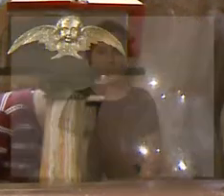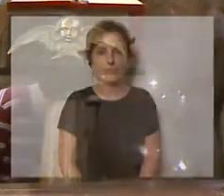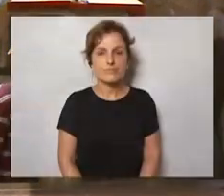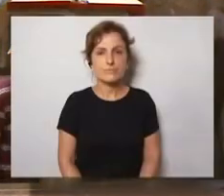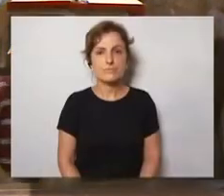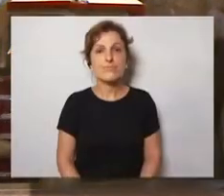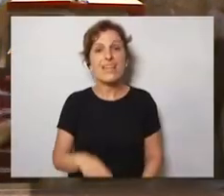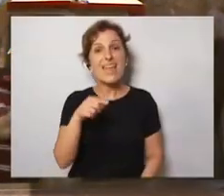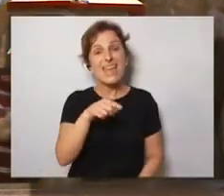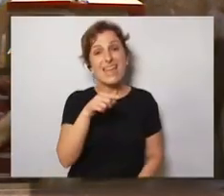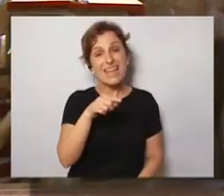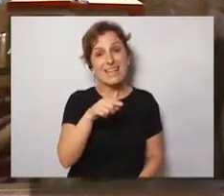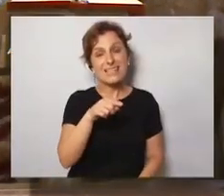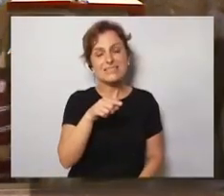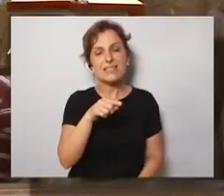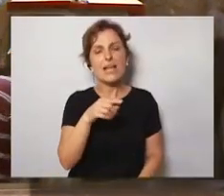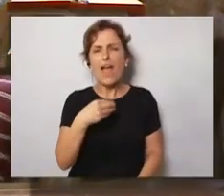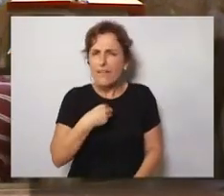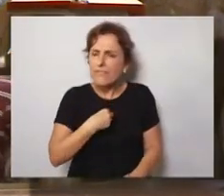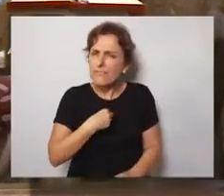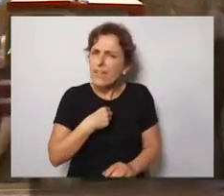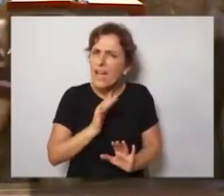este es el misterio de la fe